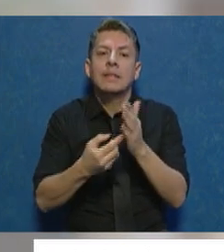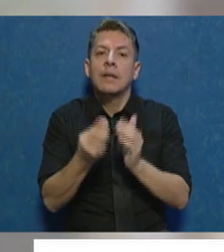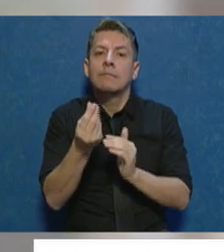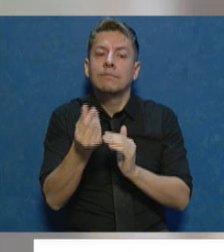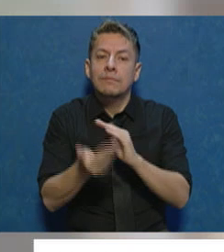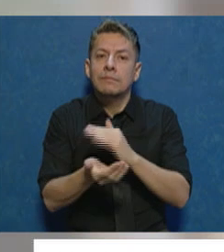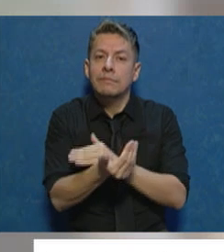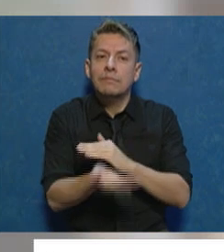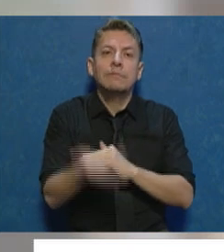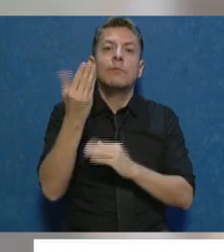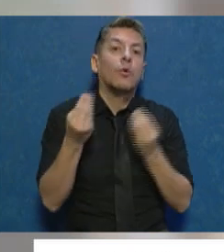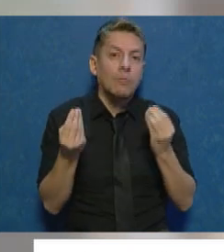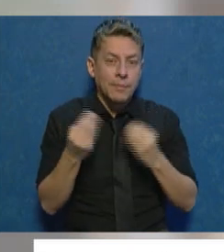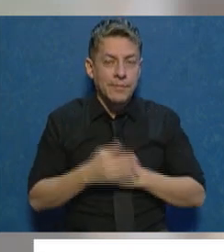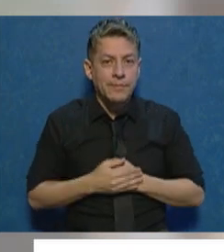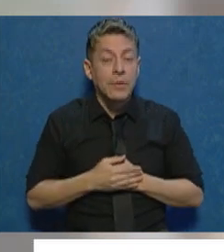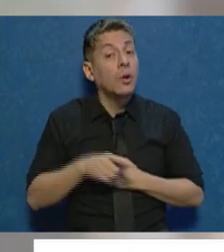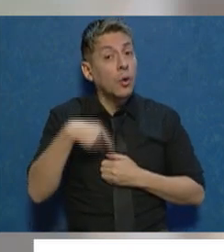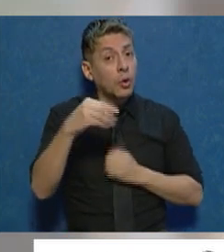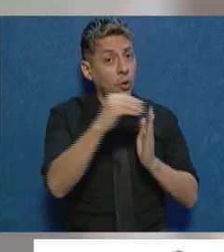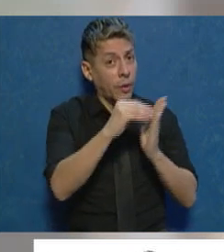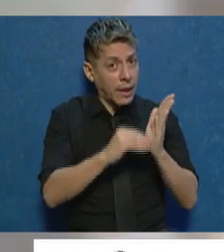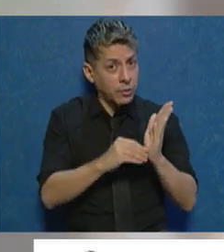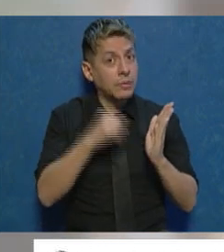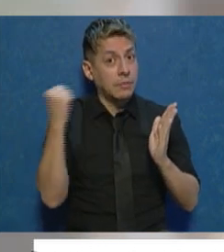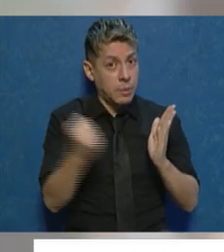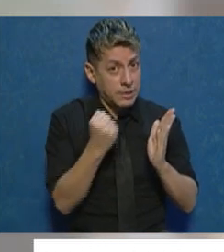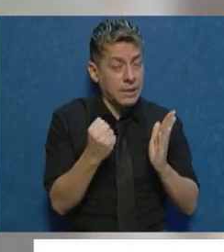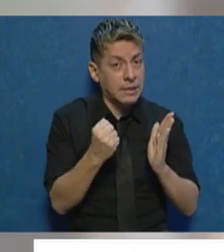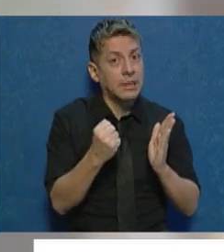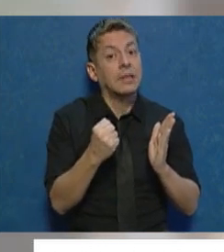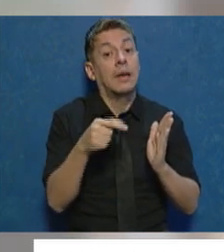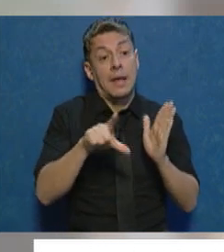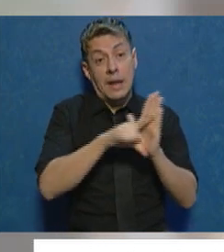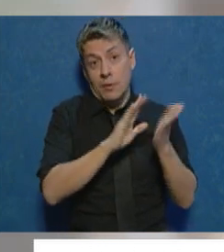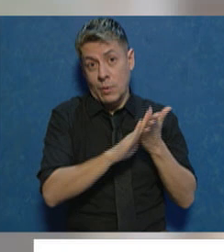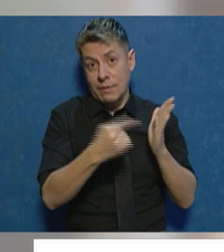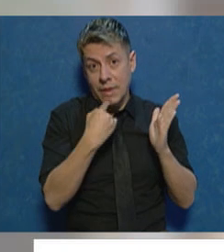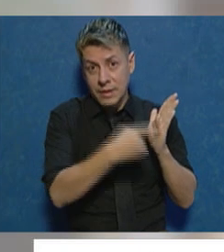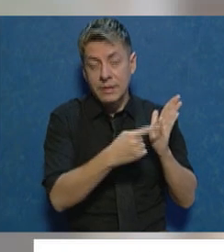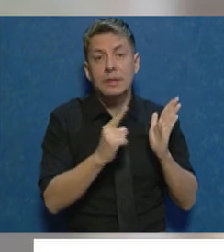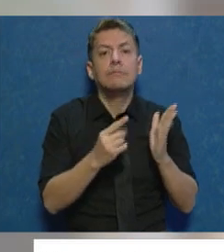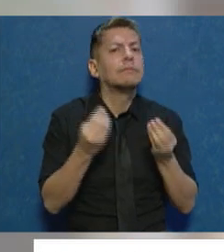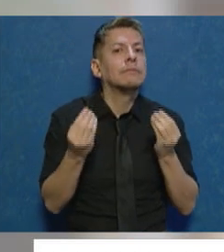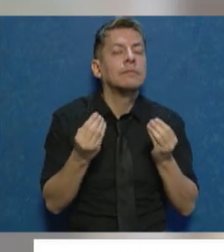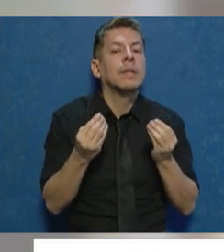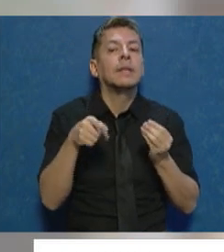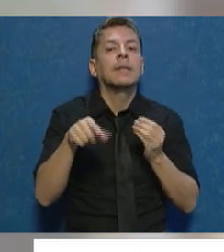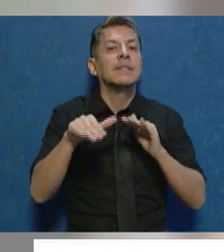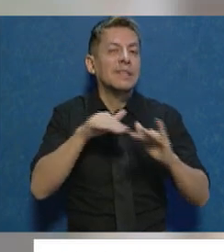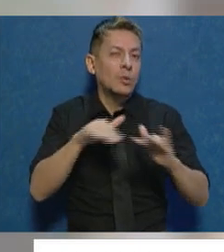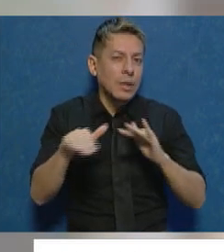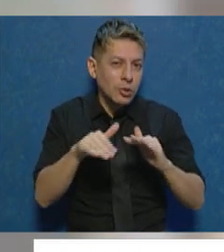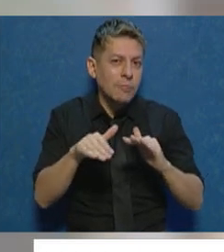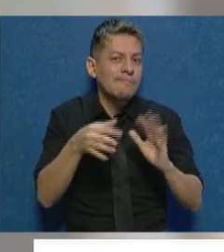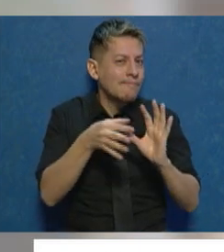Y otro dato que tenemos que tener en cuenta en el marco de esta nueva ley es obviamente una situación que está